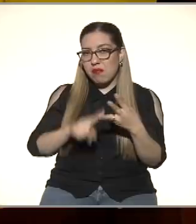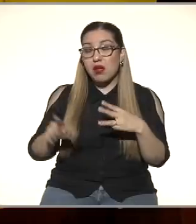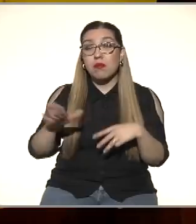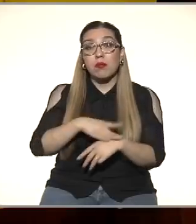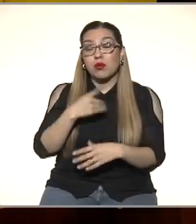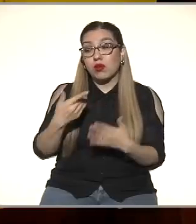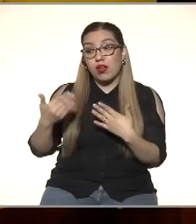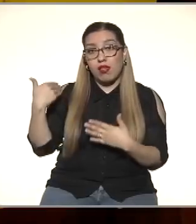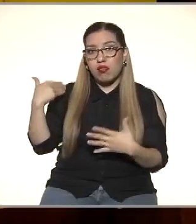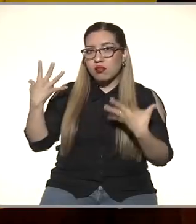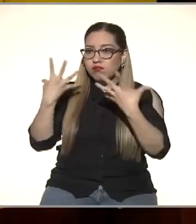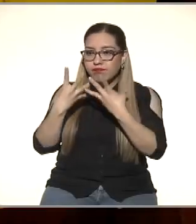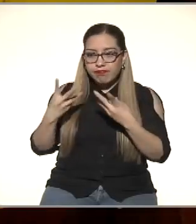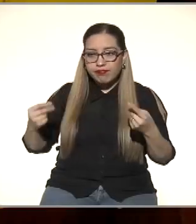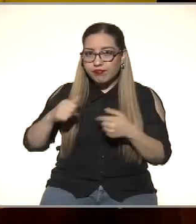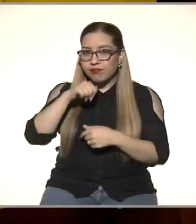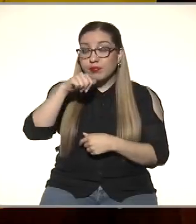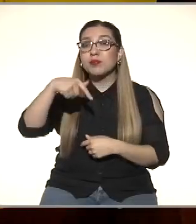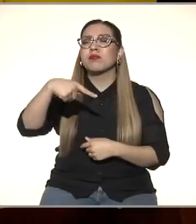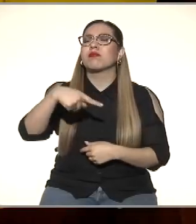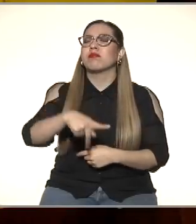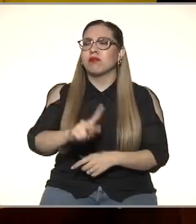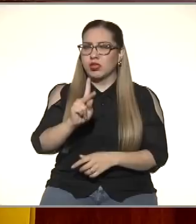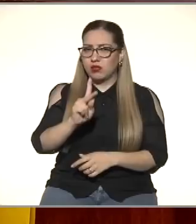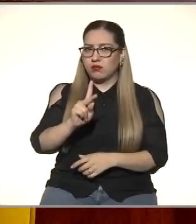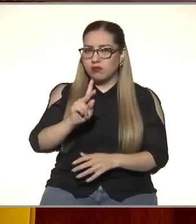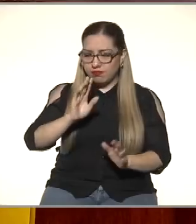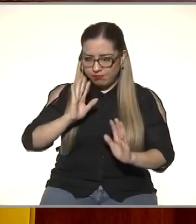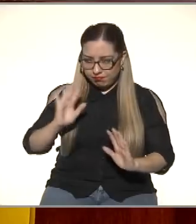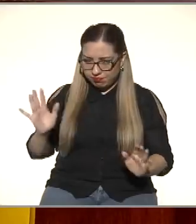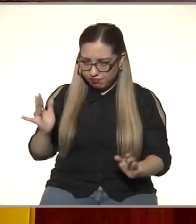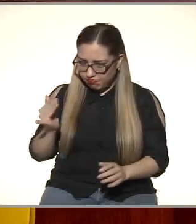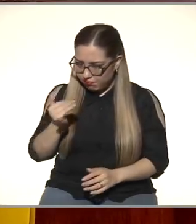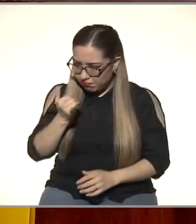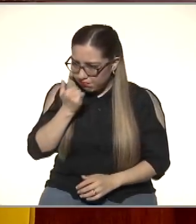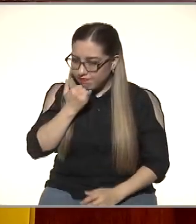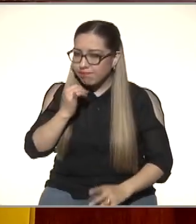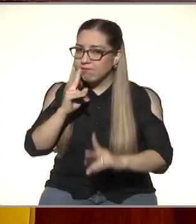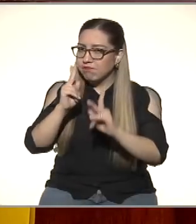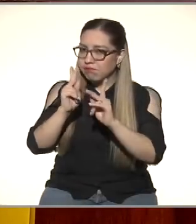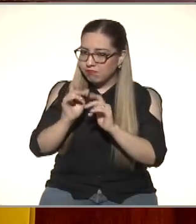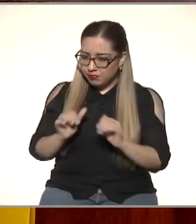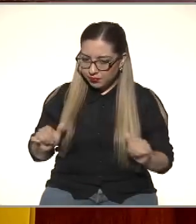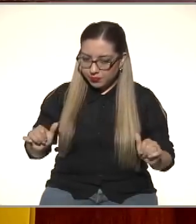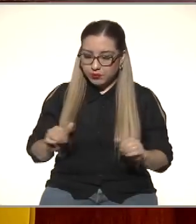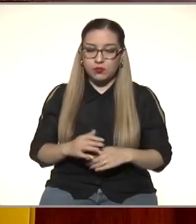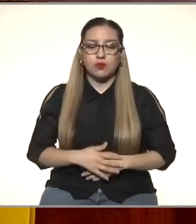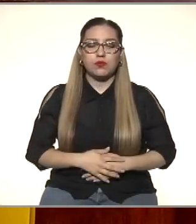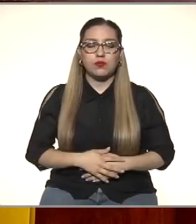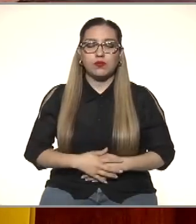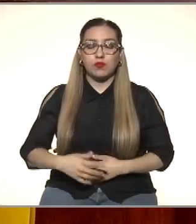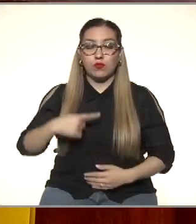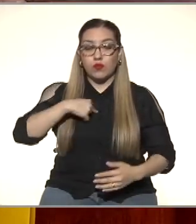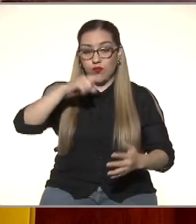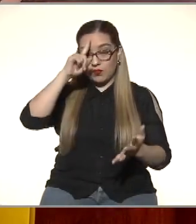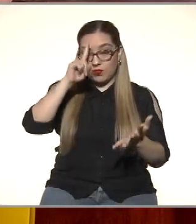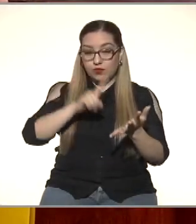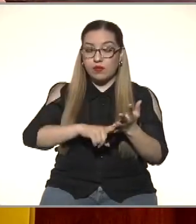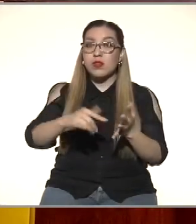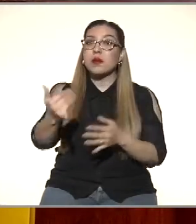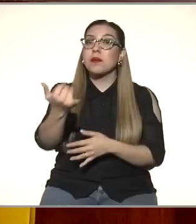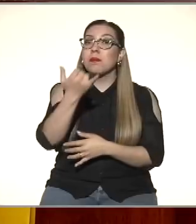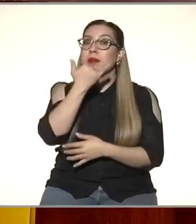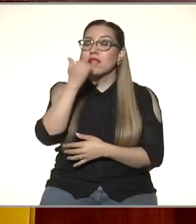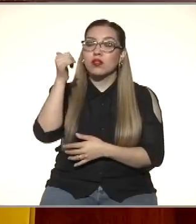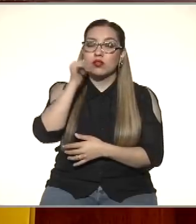perdón. Pero si de veras hay un perdón, y además yo pondría sobre la mesa que el perdón se debería de trabajar en cualquiera de los